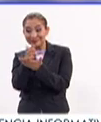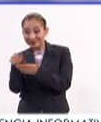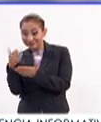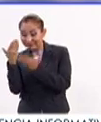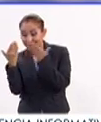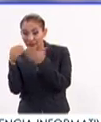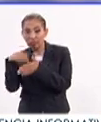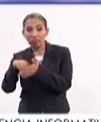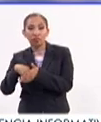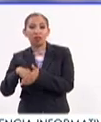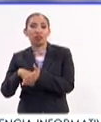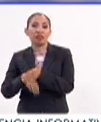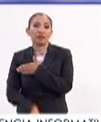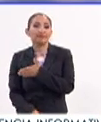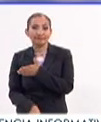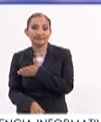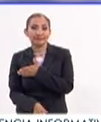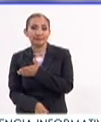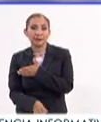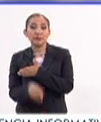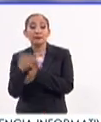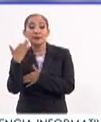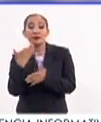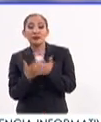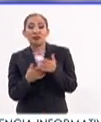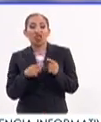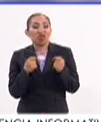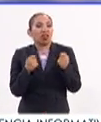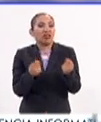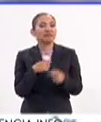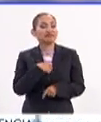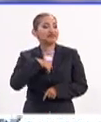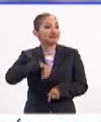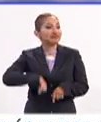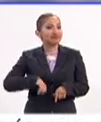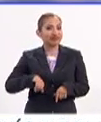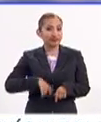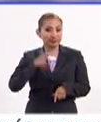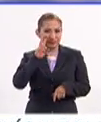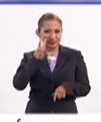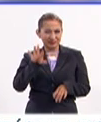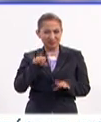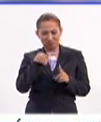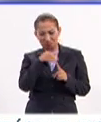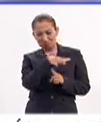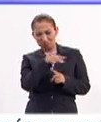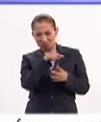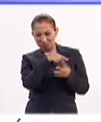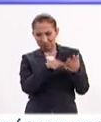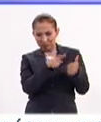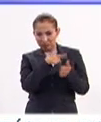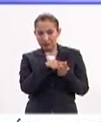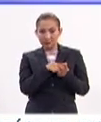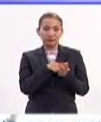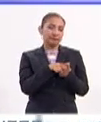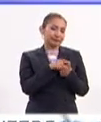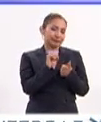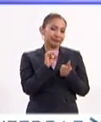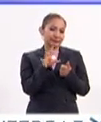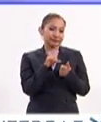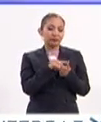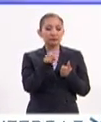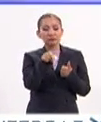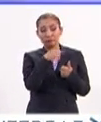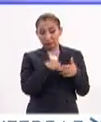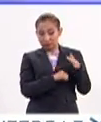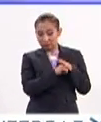del estudio es donde se ve implicado. Esta falta de interés pues tiene que ver con como muchos factores. Uno, obviamente qué